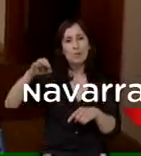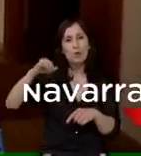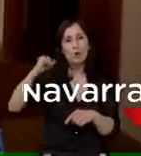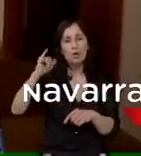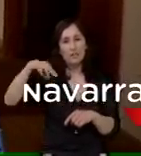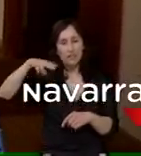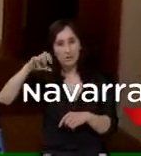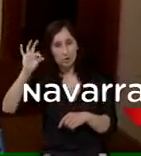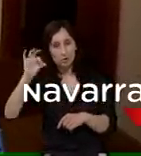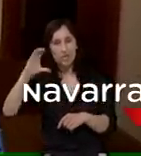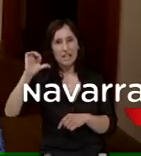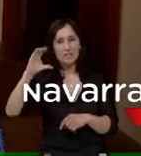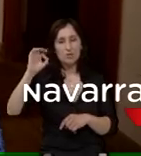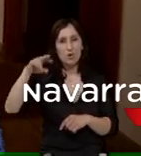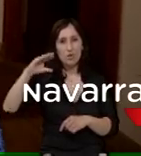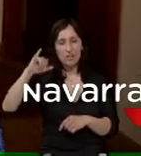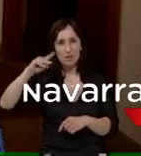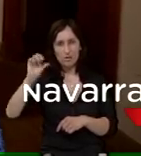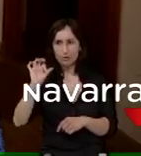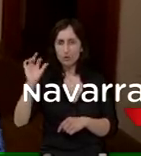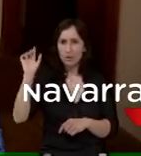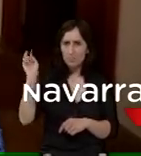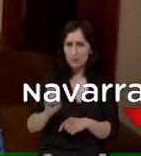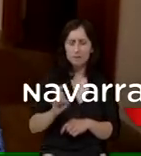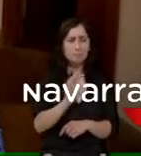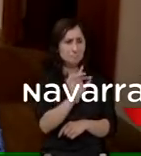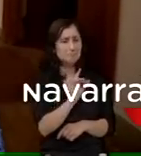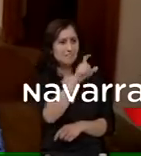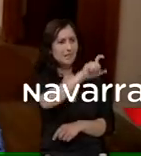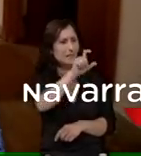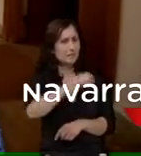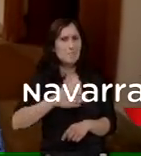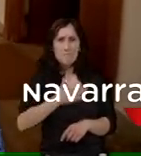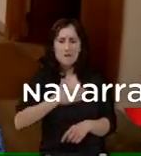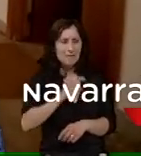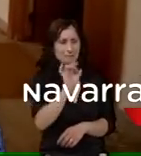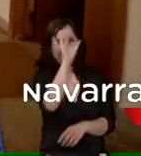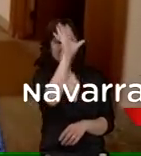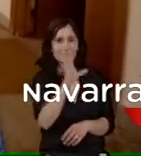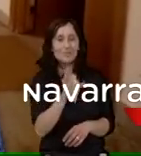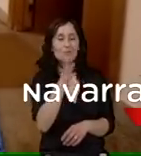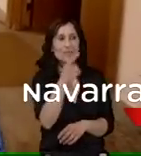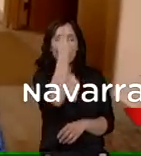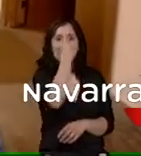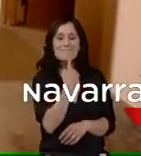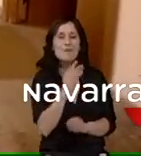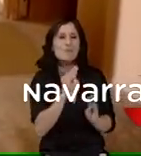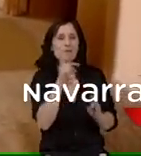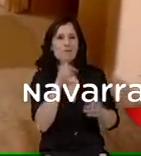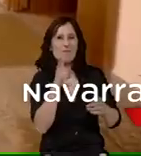Una gente maravillosa. La verdad es que fue sorprendente porque, claro, tienen una imagen de